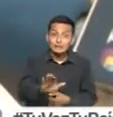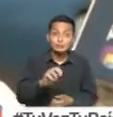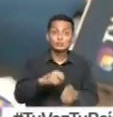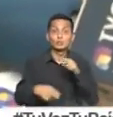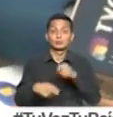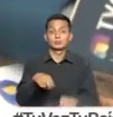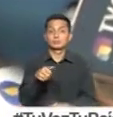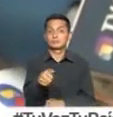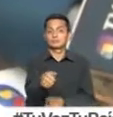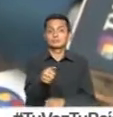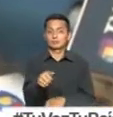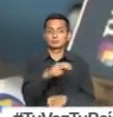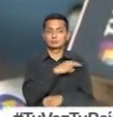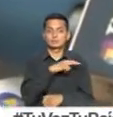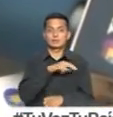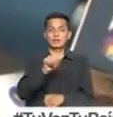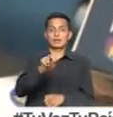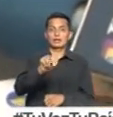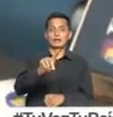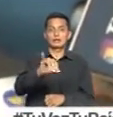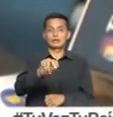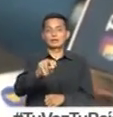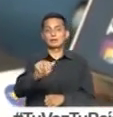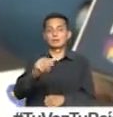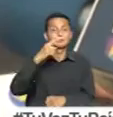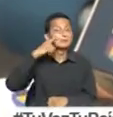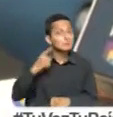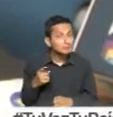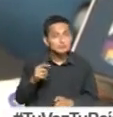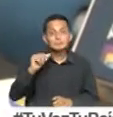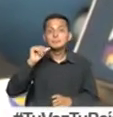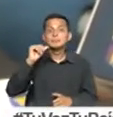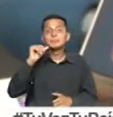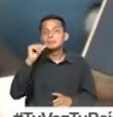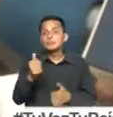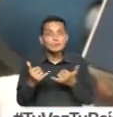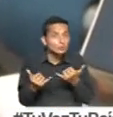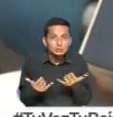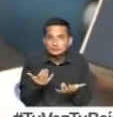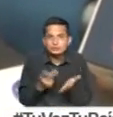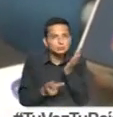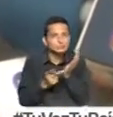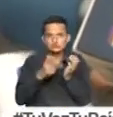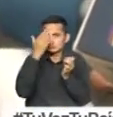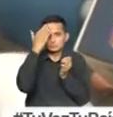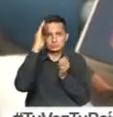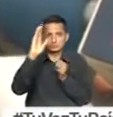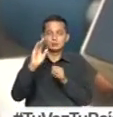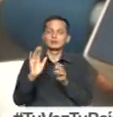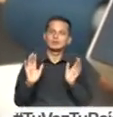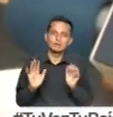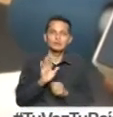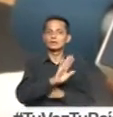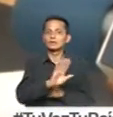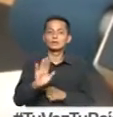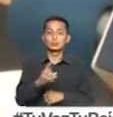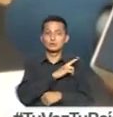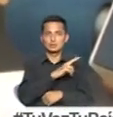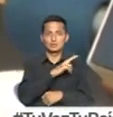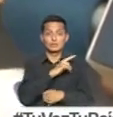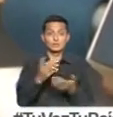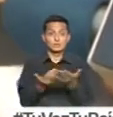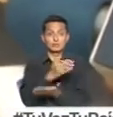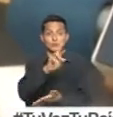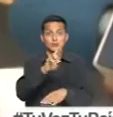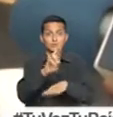llama Universidad Andina, ¿no? Esperemos, veamos qué pasa el día de hoy, pero obviamente la universidad, mientras no nombre un